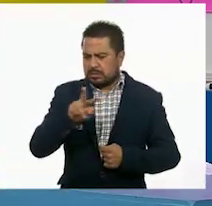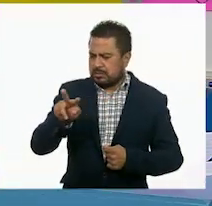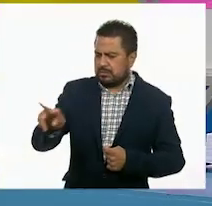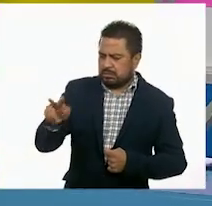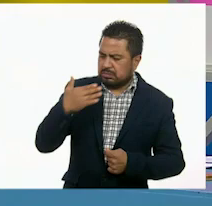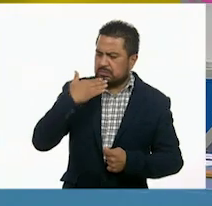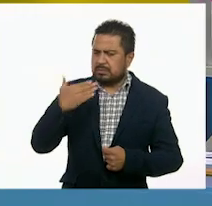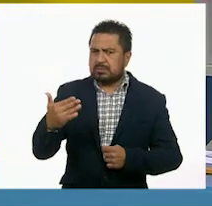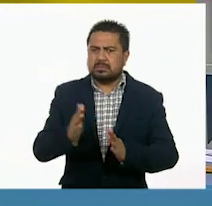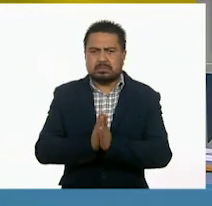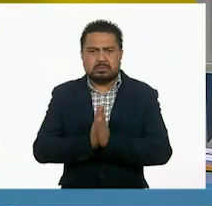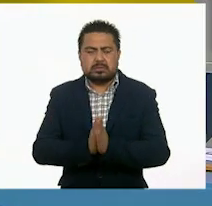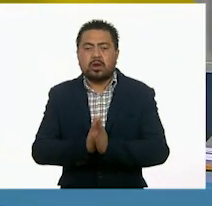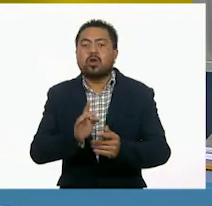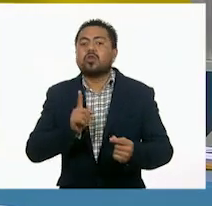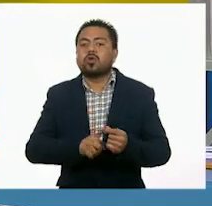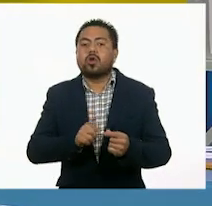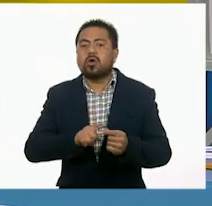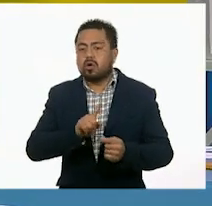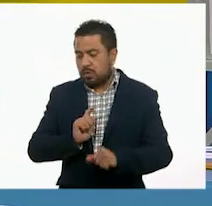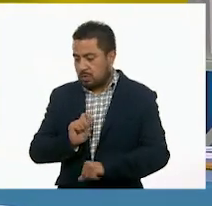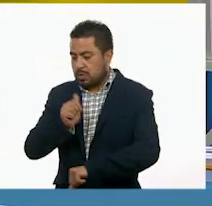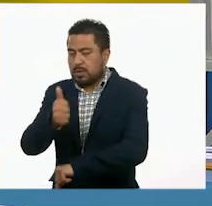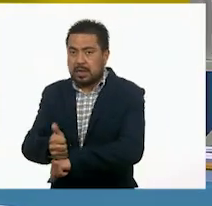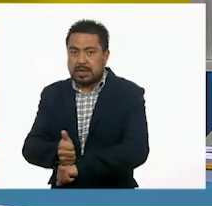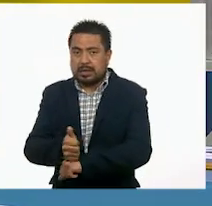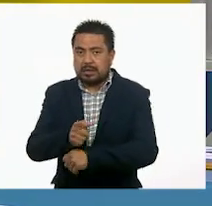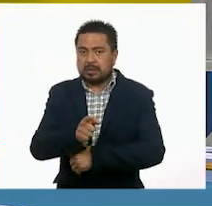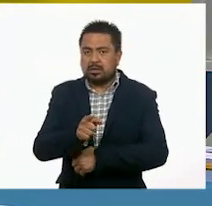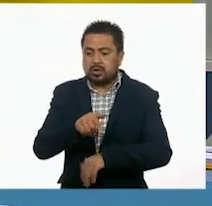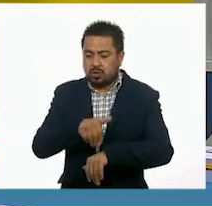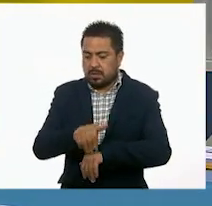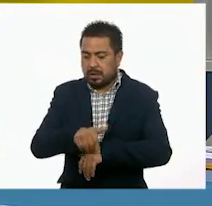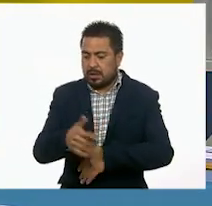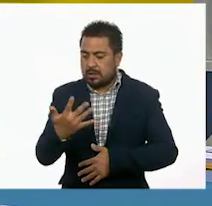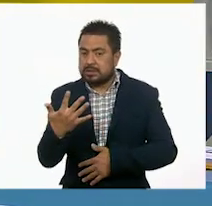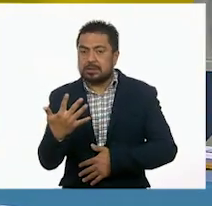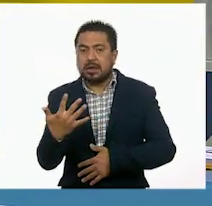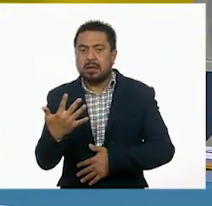favor, dónde ubicaríamos el número 5?